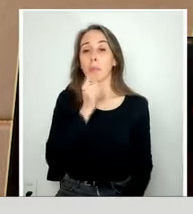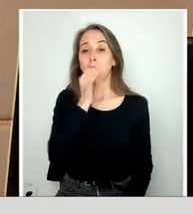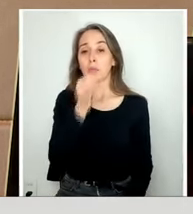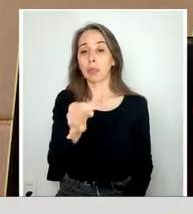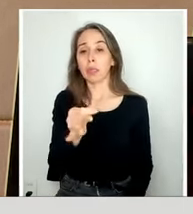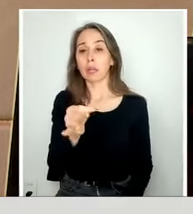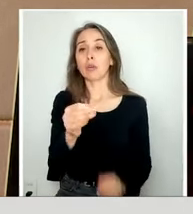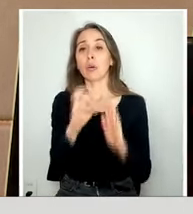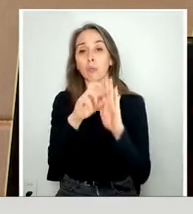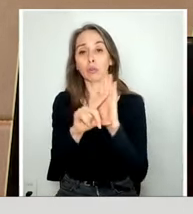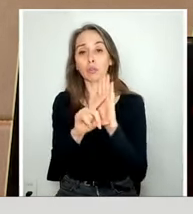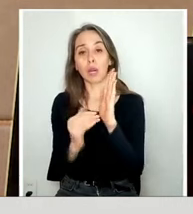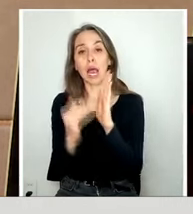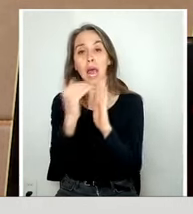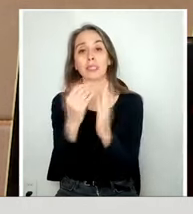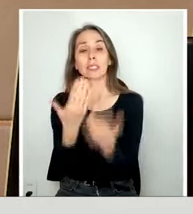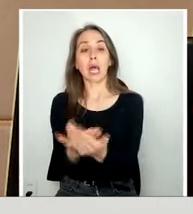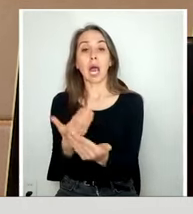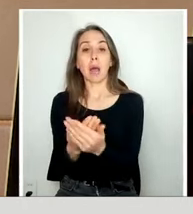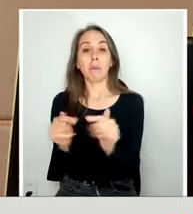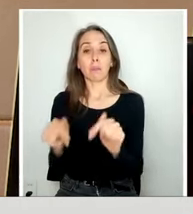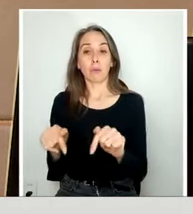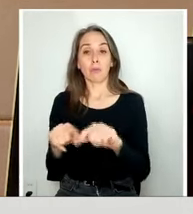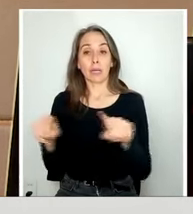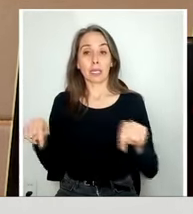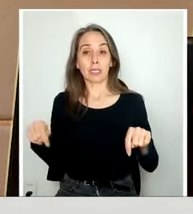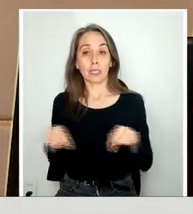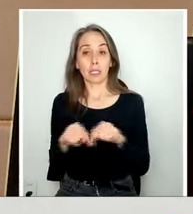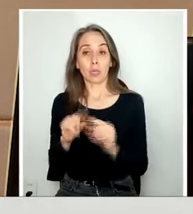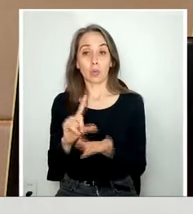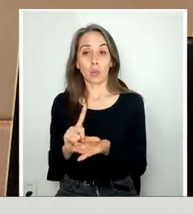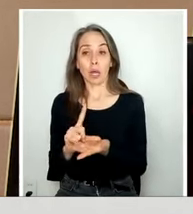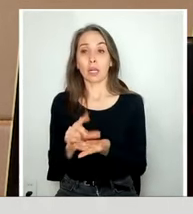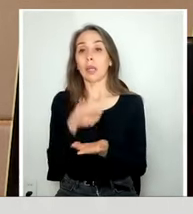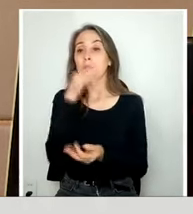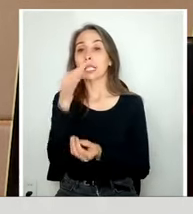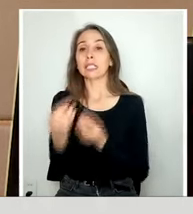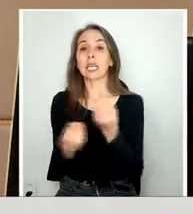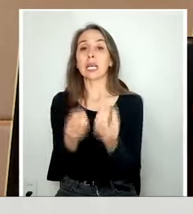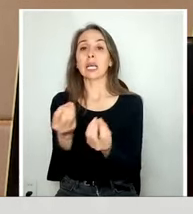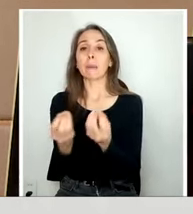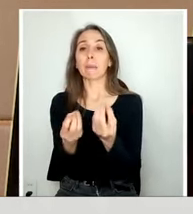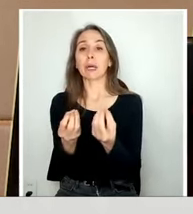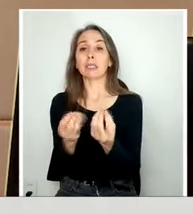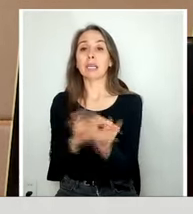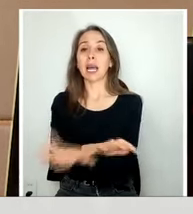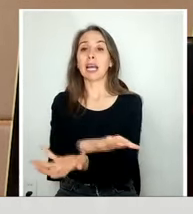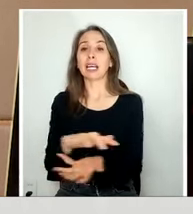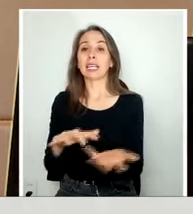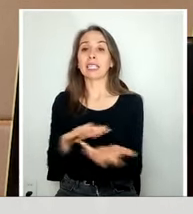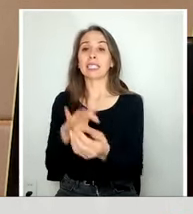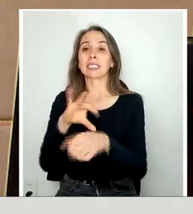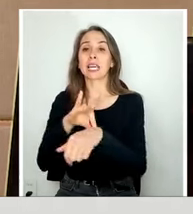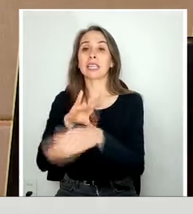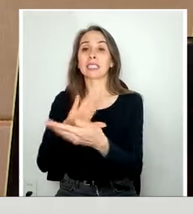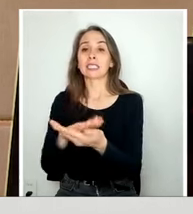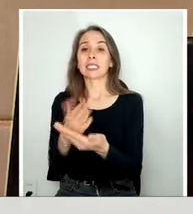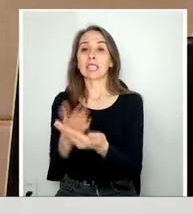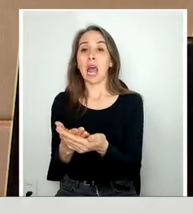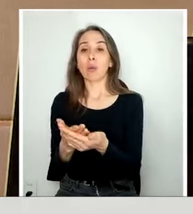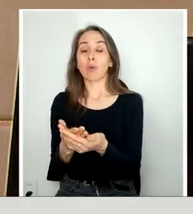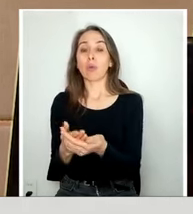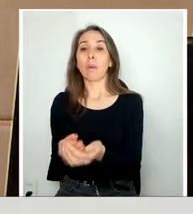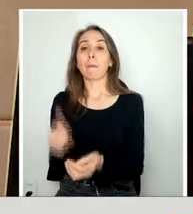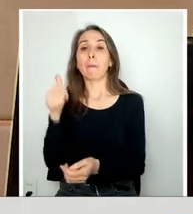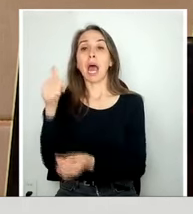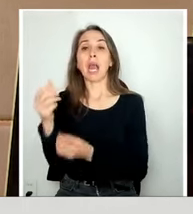aprovechar este espacio presidente para referirme a lo que hoy día está pasando con la crisis de la salud en particular lo que está